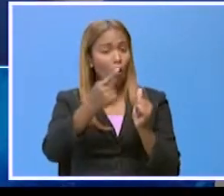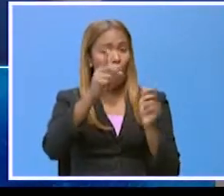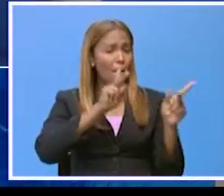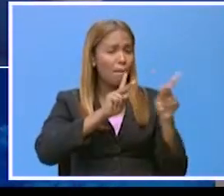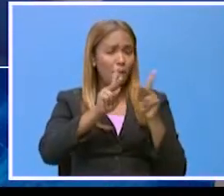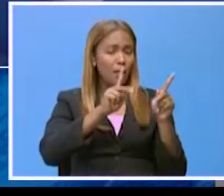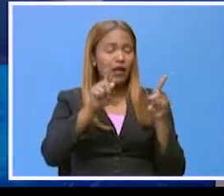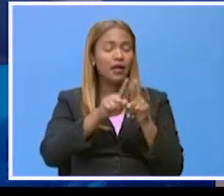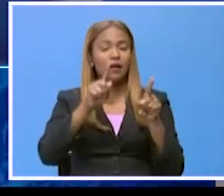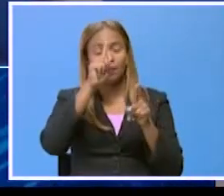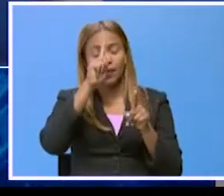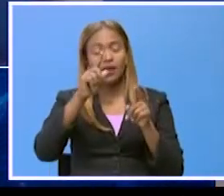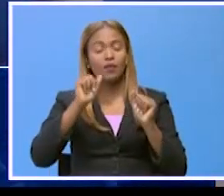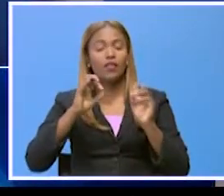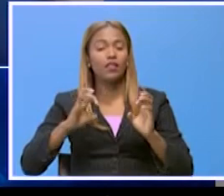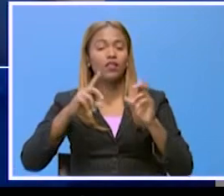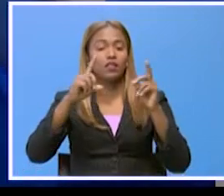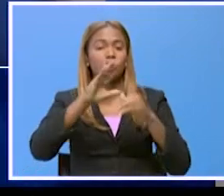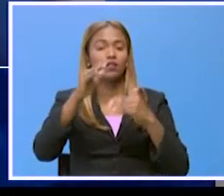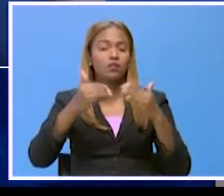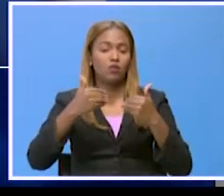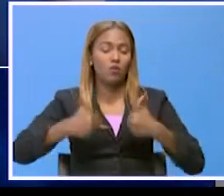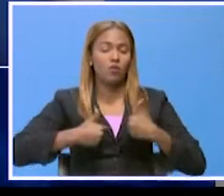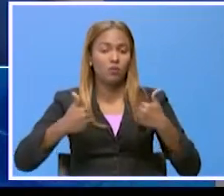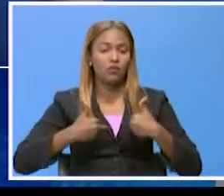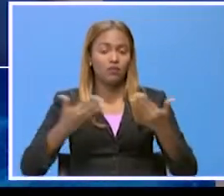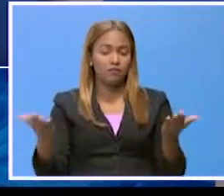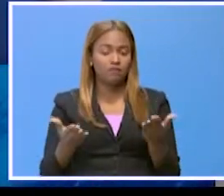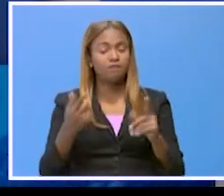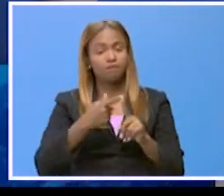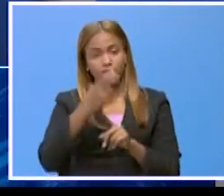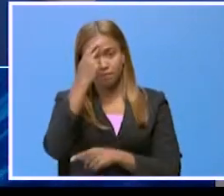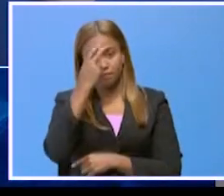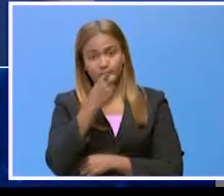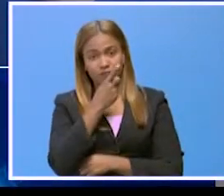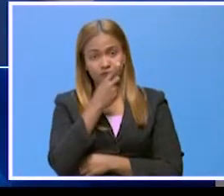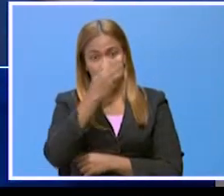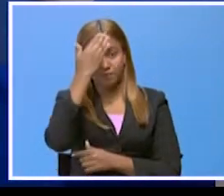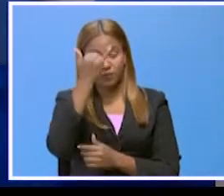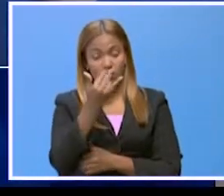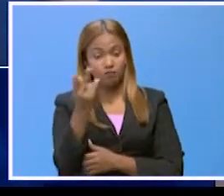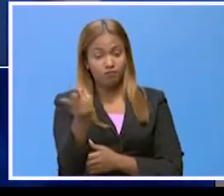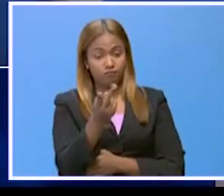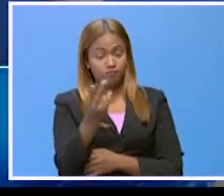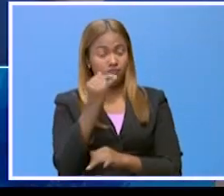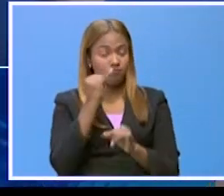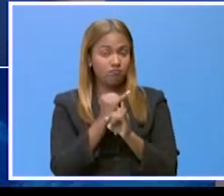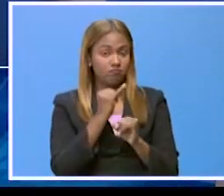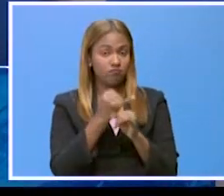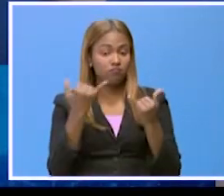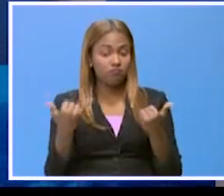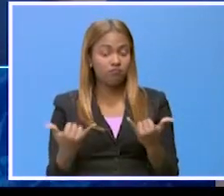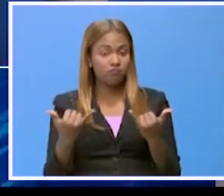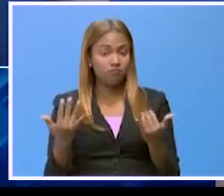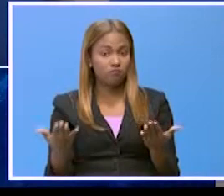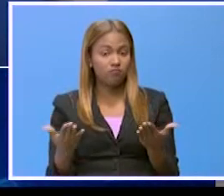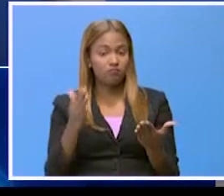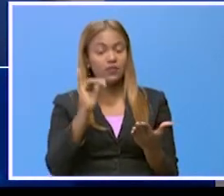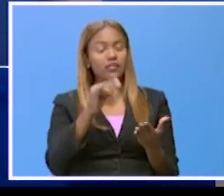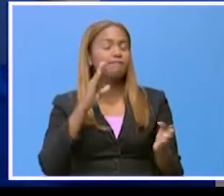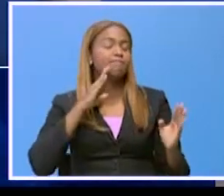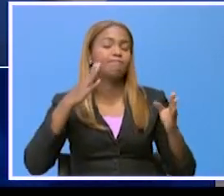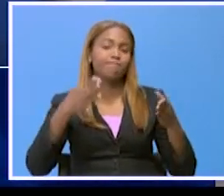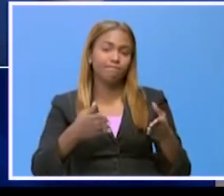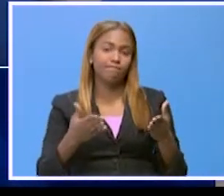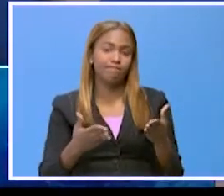para la educación de todos los jóvenes de nuestro país porque ambas instituciones a ellos que se dedican